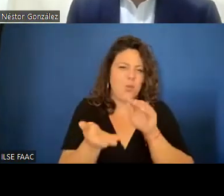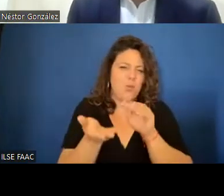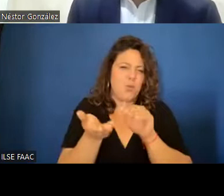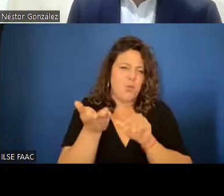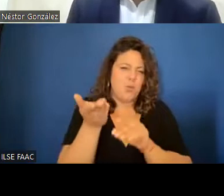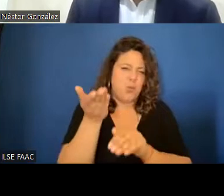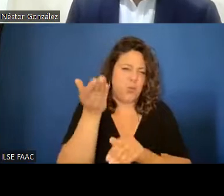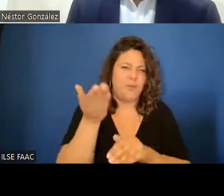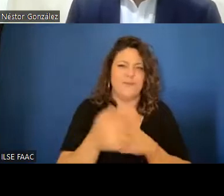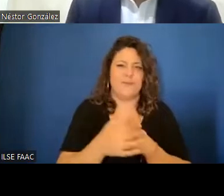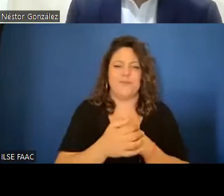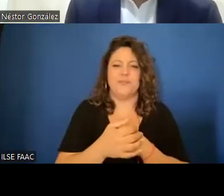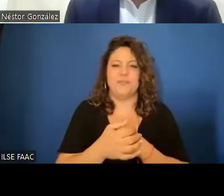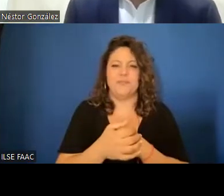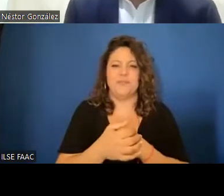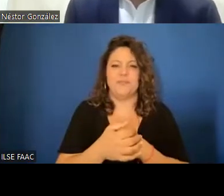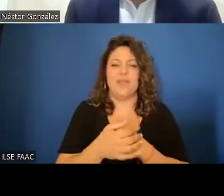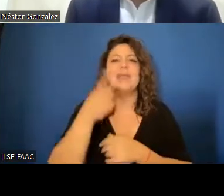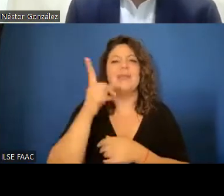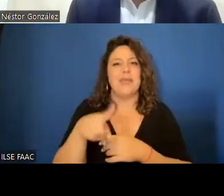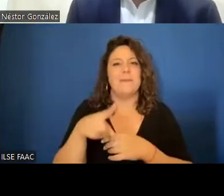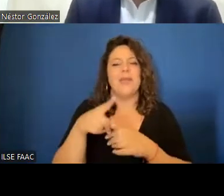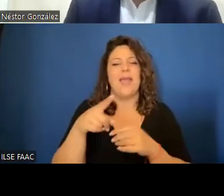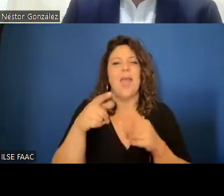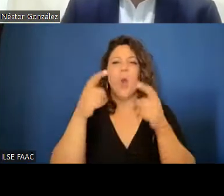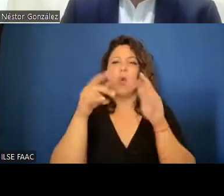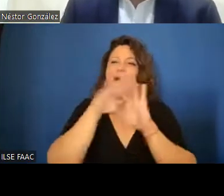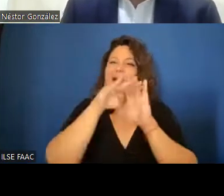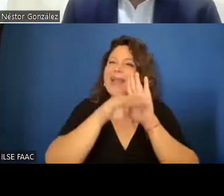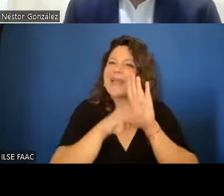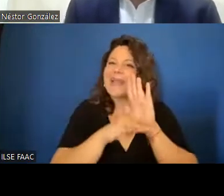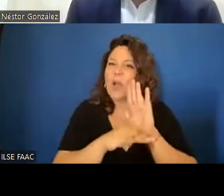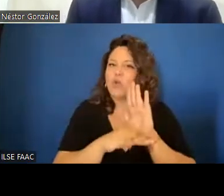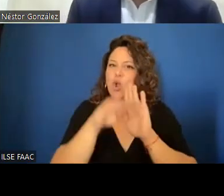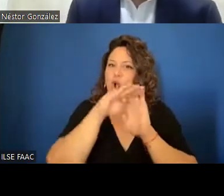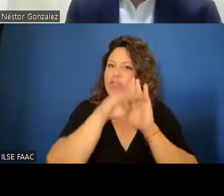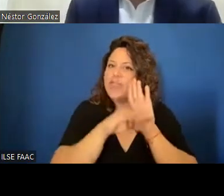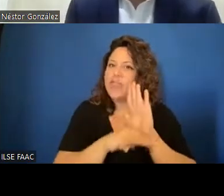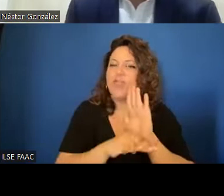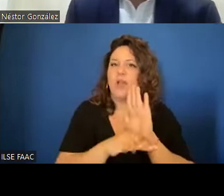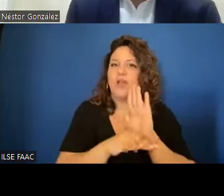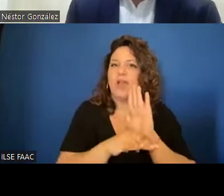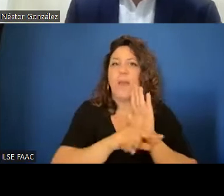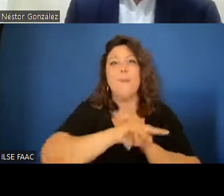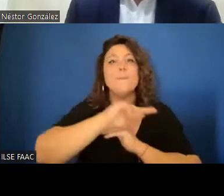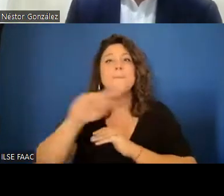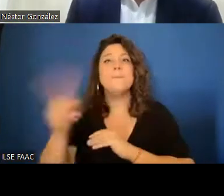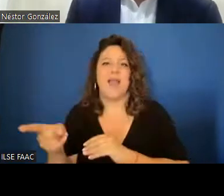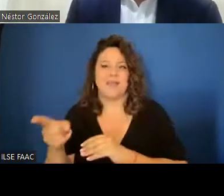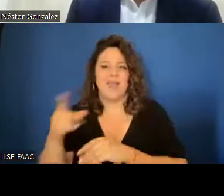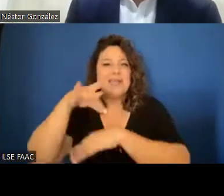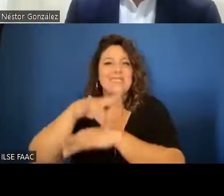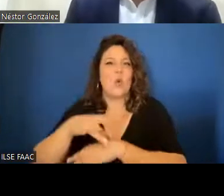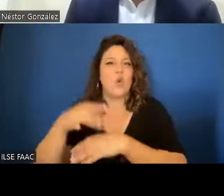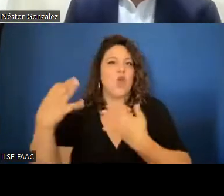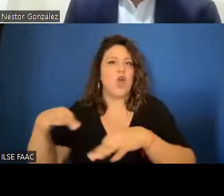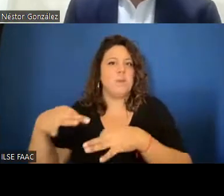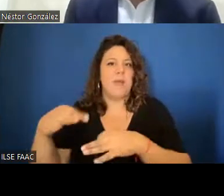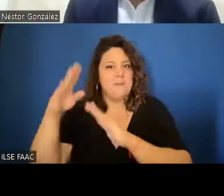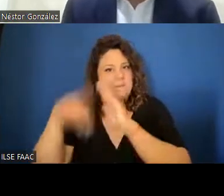ley puede ayudar un poco más, como referías, al recoger en un mismo marco pues, esa